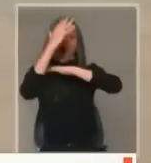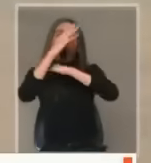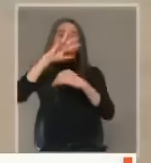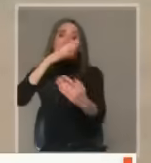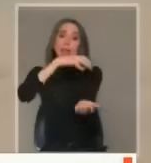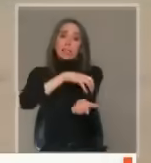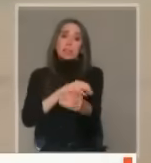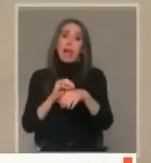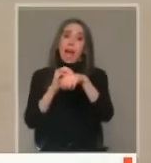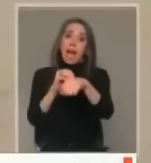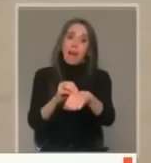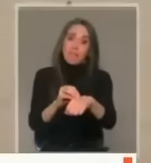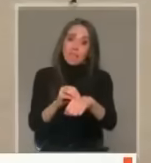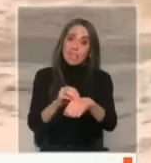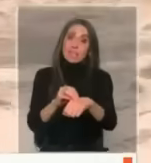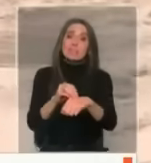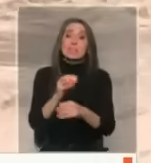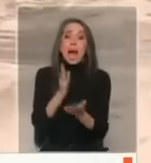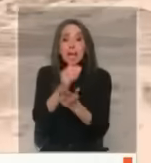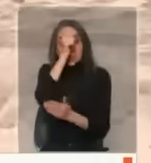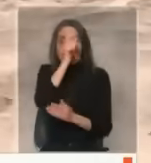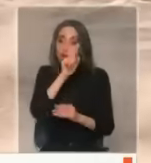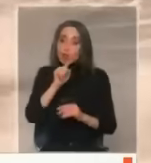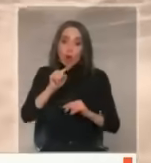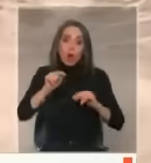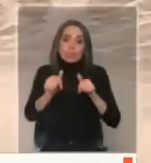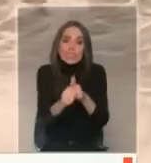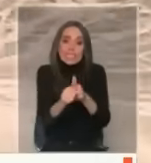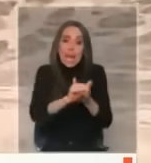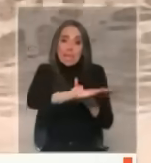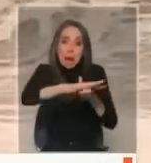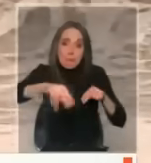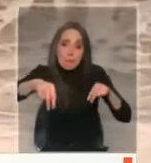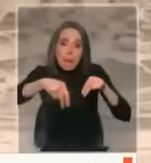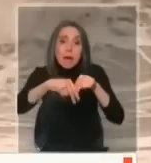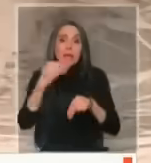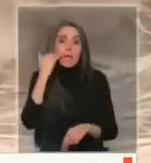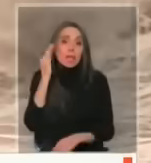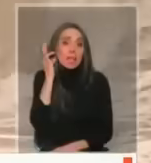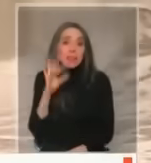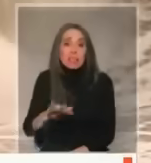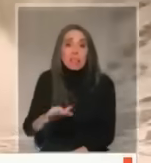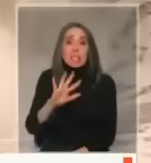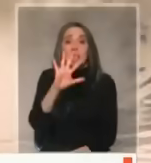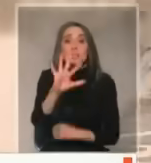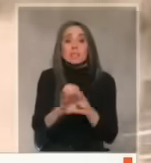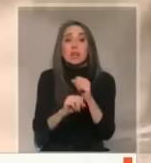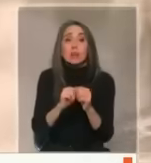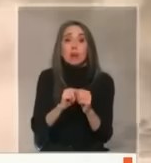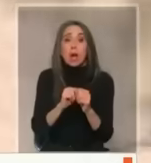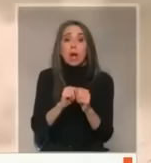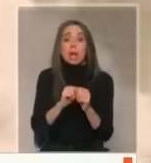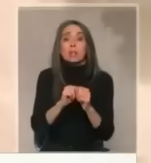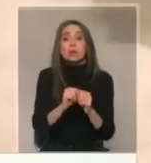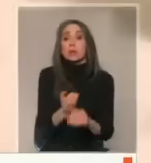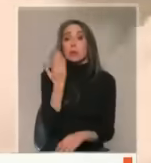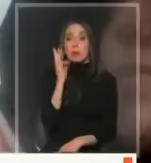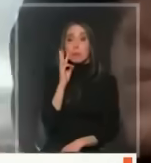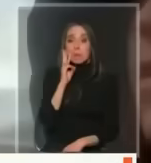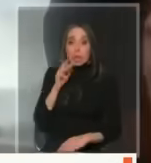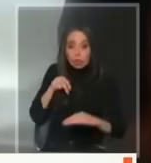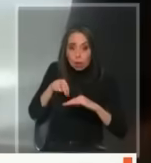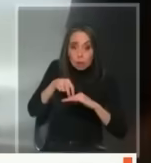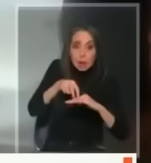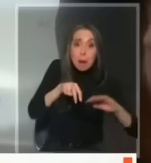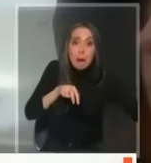no acercarse por lo menos hasta el domingo, más aún cuando sigue la búsqueda de la niña de 5 años que fue arrastrada por el mar el pasado miércoles.